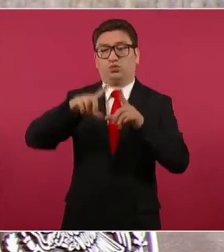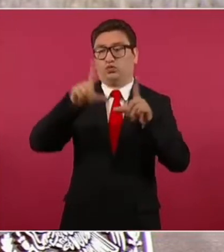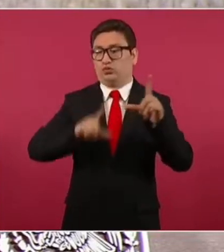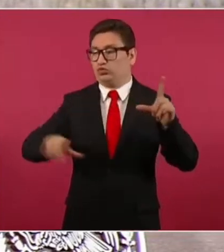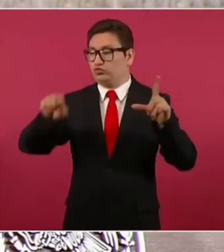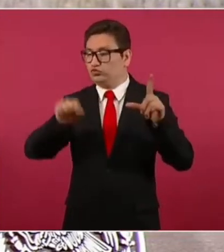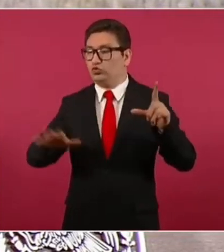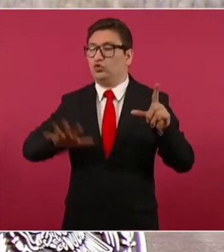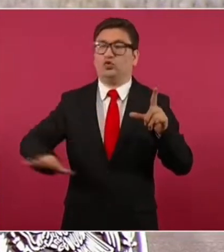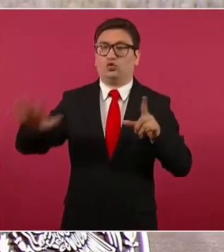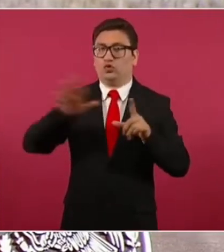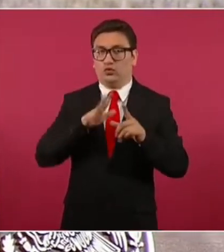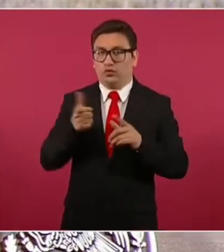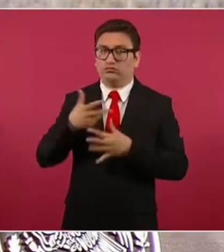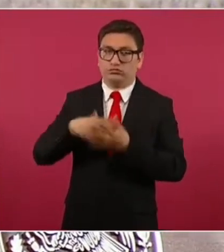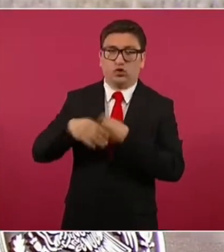México